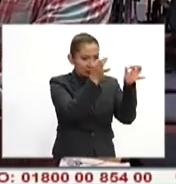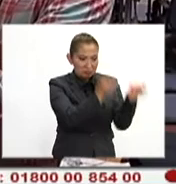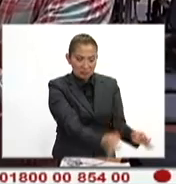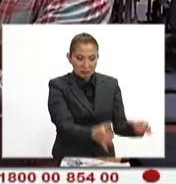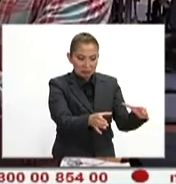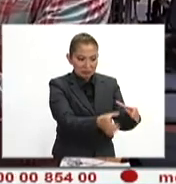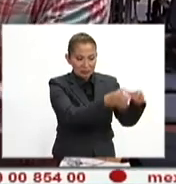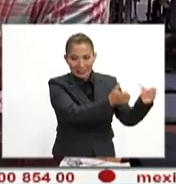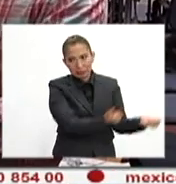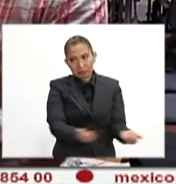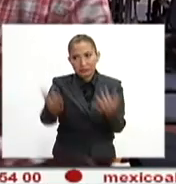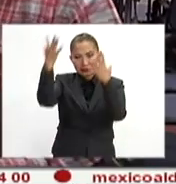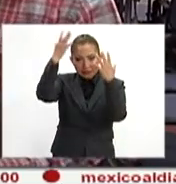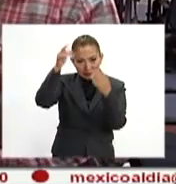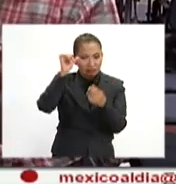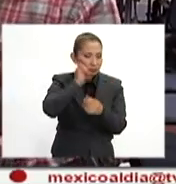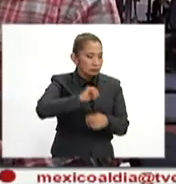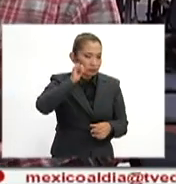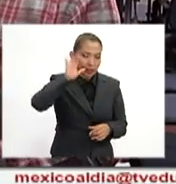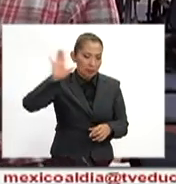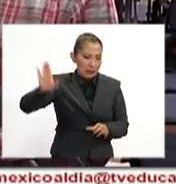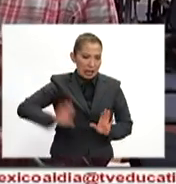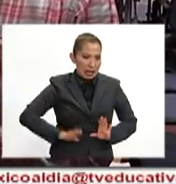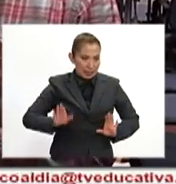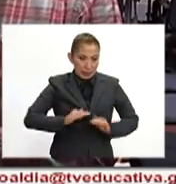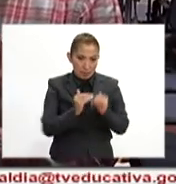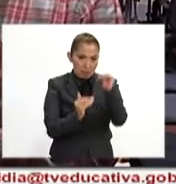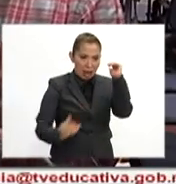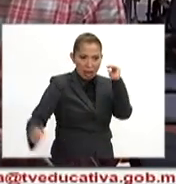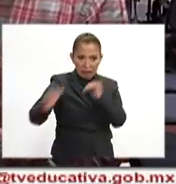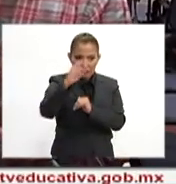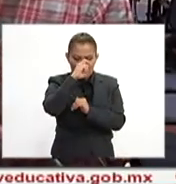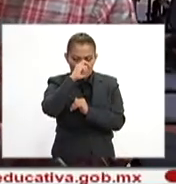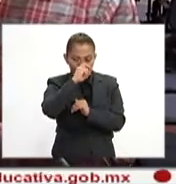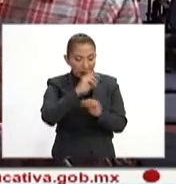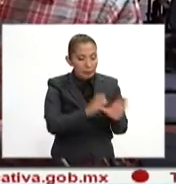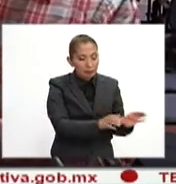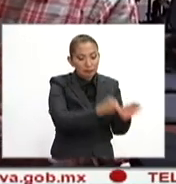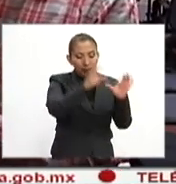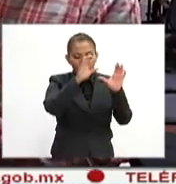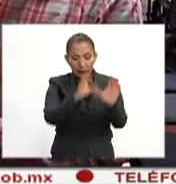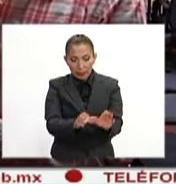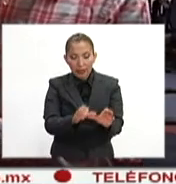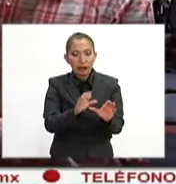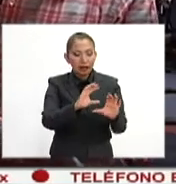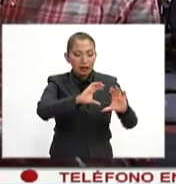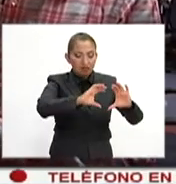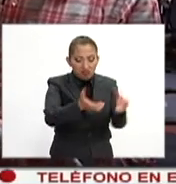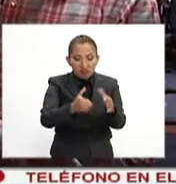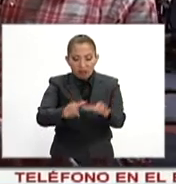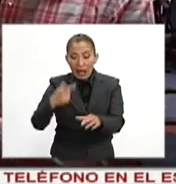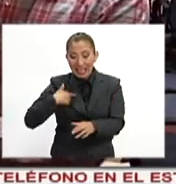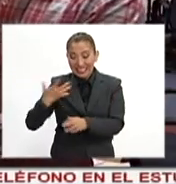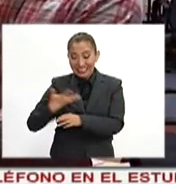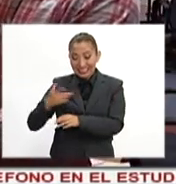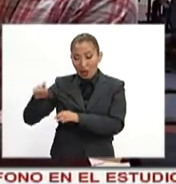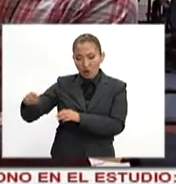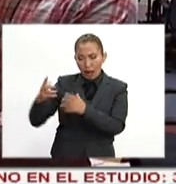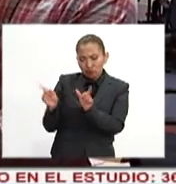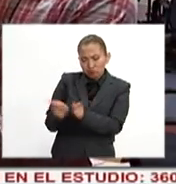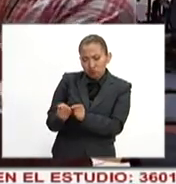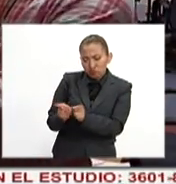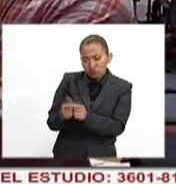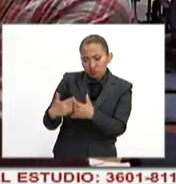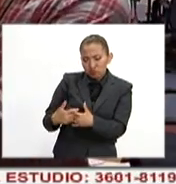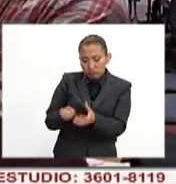que generalmente es la que tiene las características más estrictas, ¿no? Y entonces tiene un actuador que es una